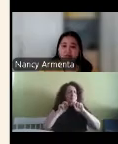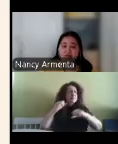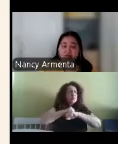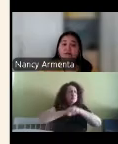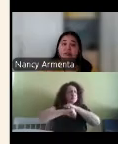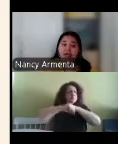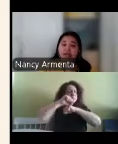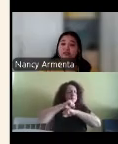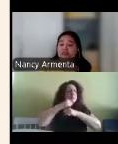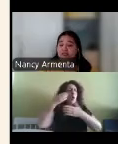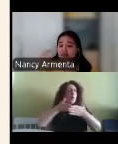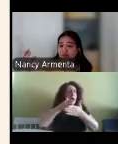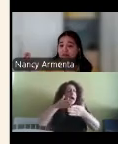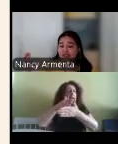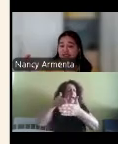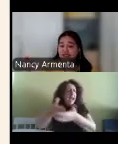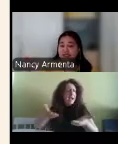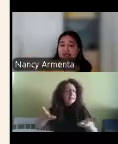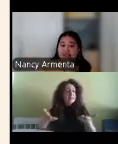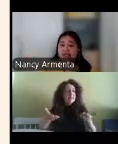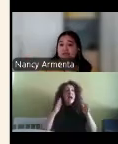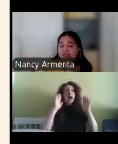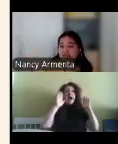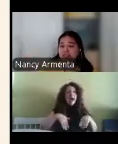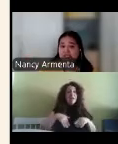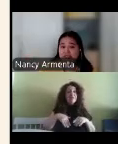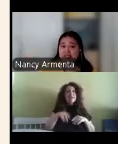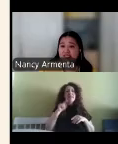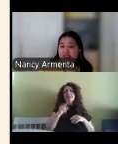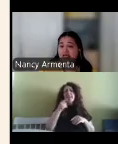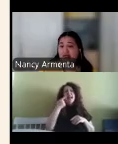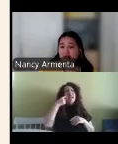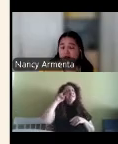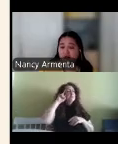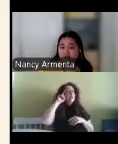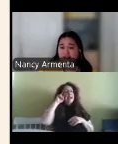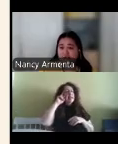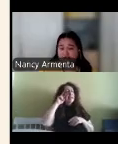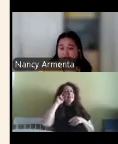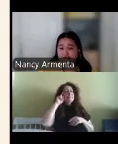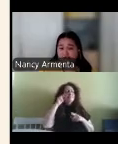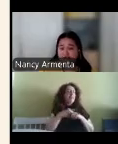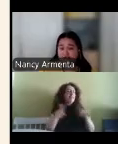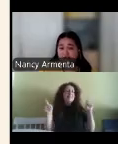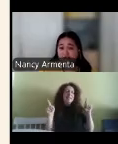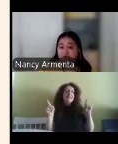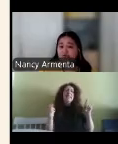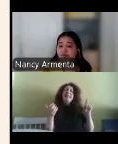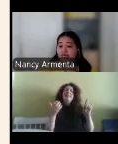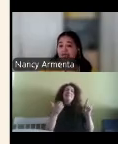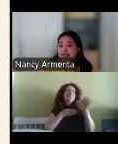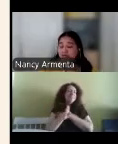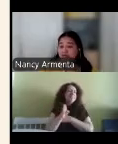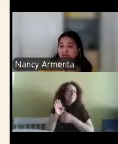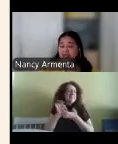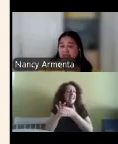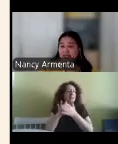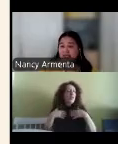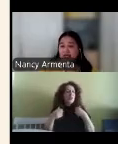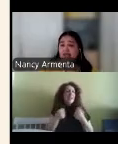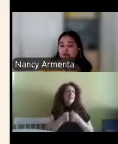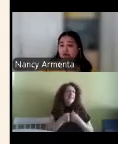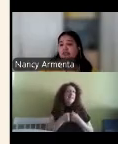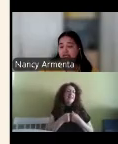van acumulando y entonces empieza ahí la experiencia distinta cuando utilizan los servicios sanitarios y